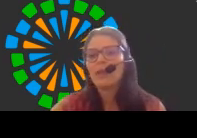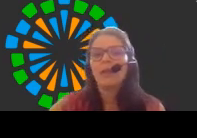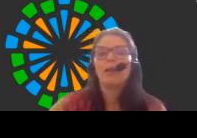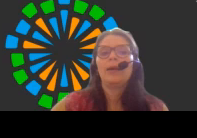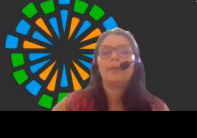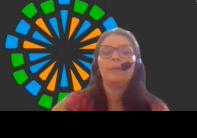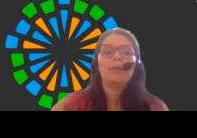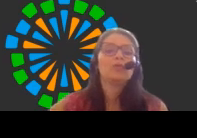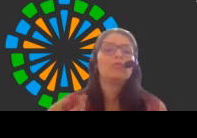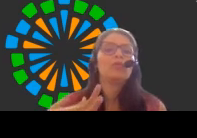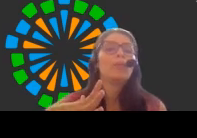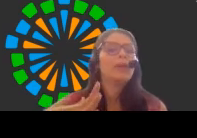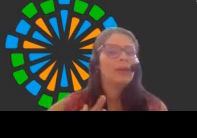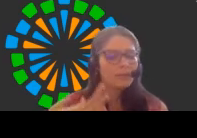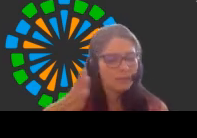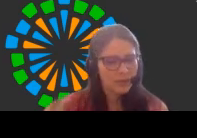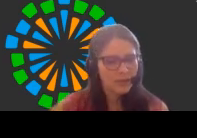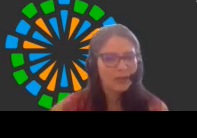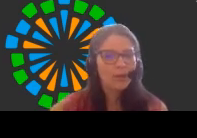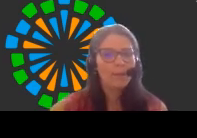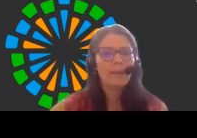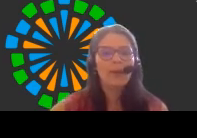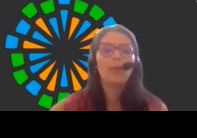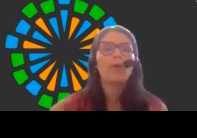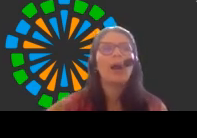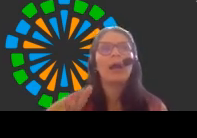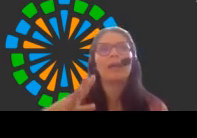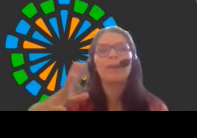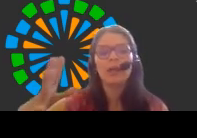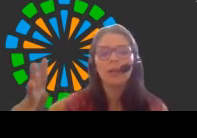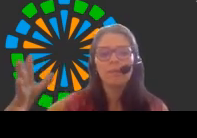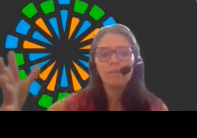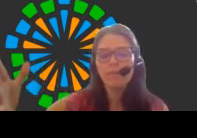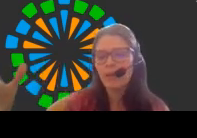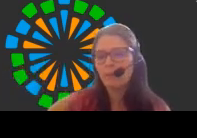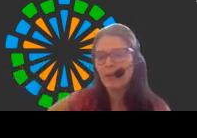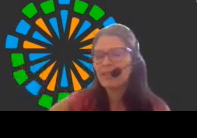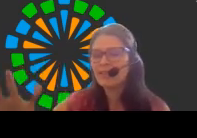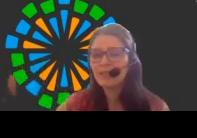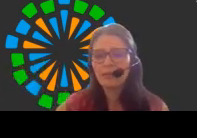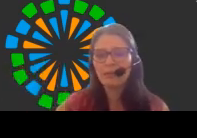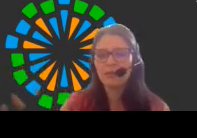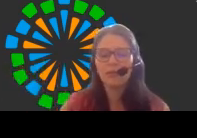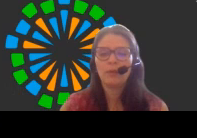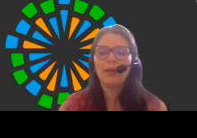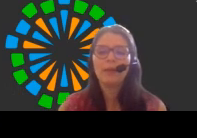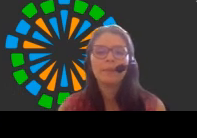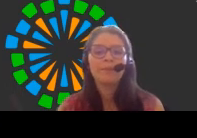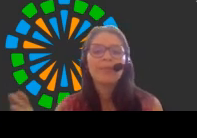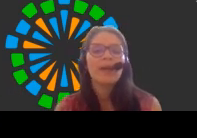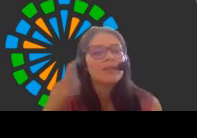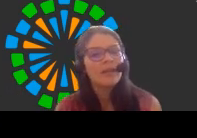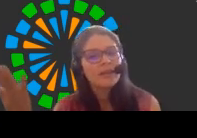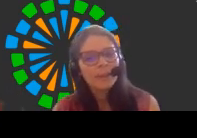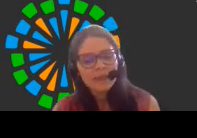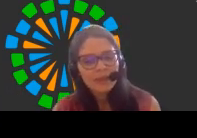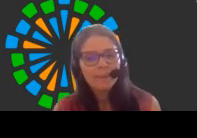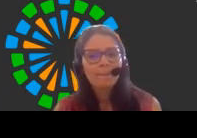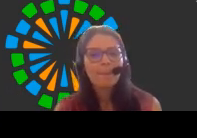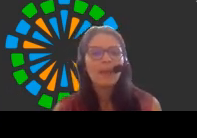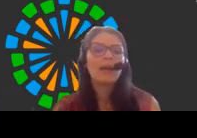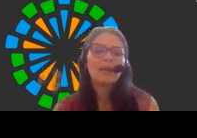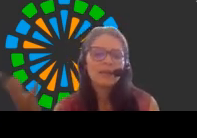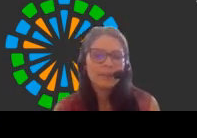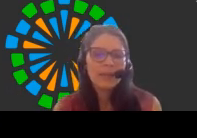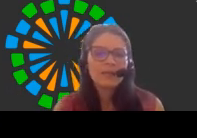que bueno es un nombre bastante complejo a nivel del país internacional se le